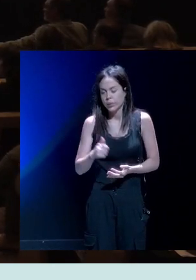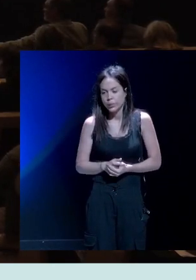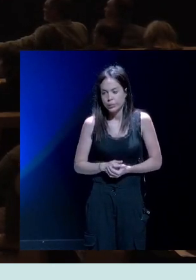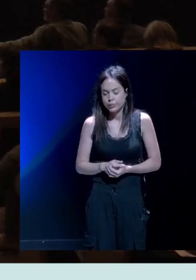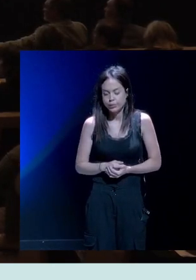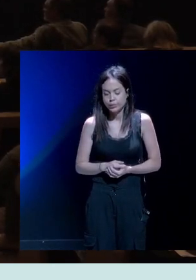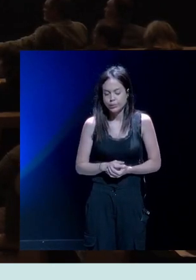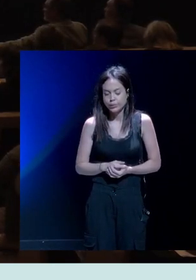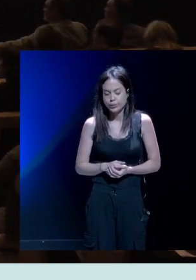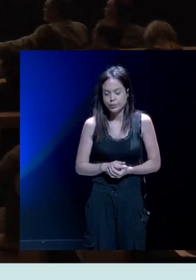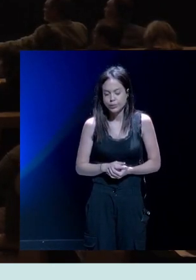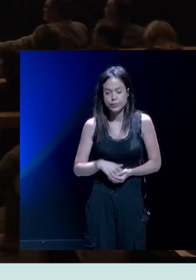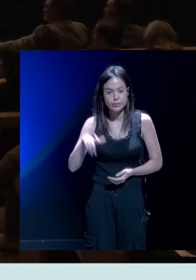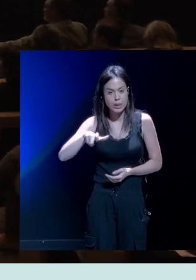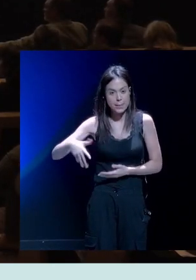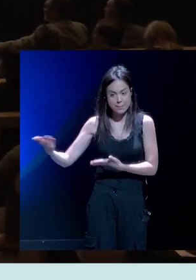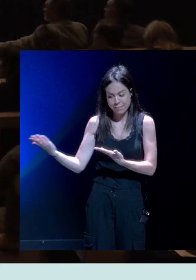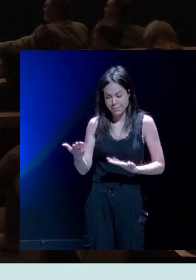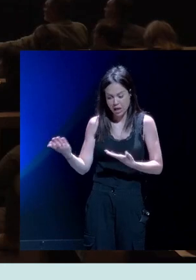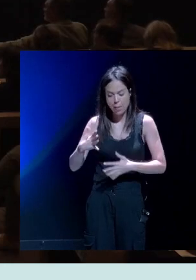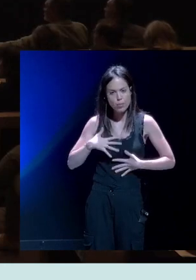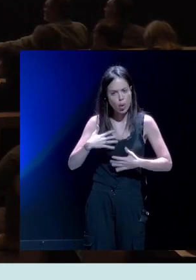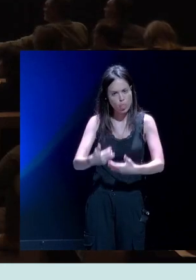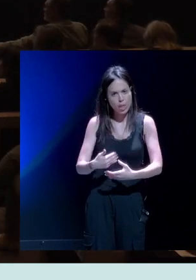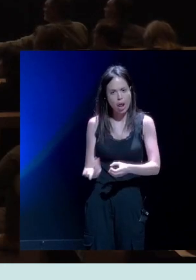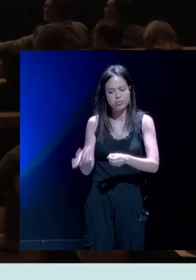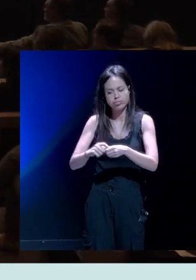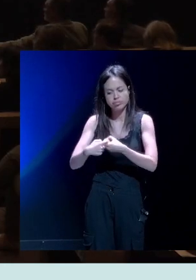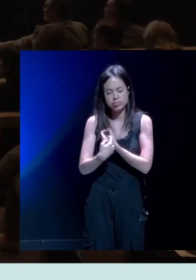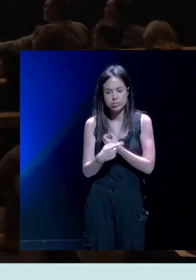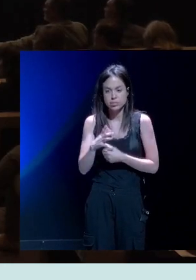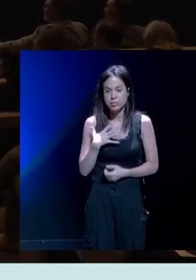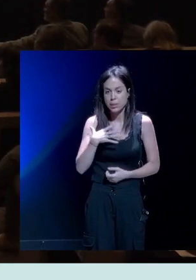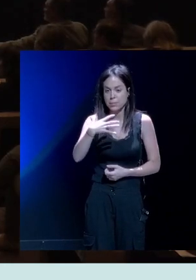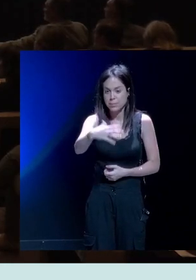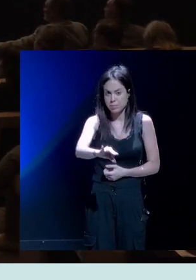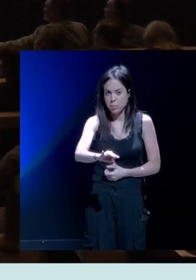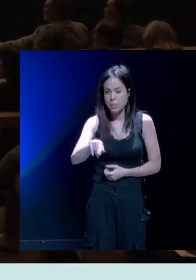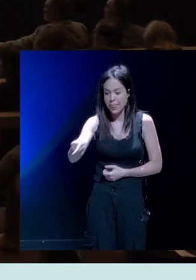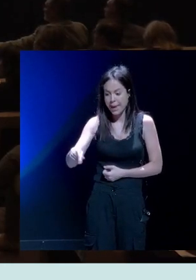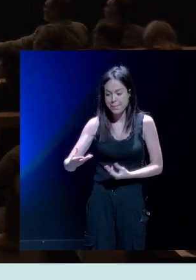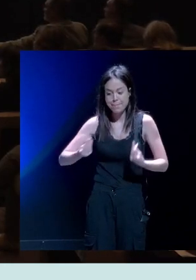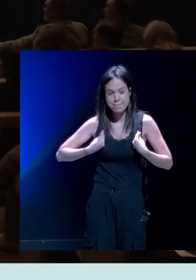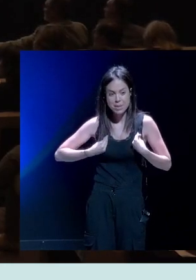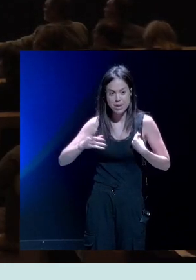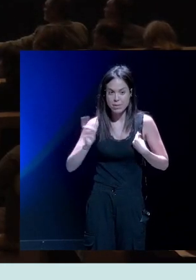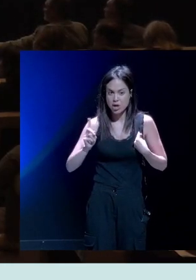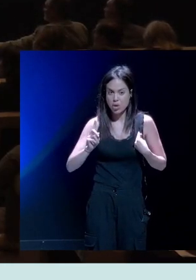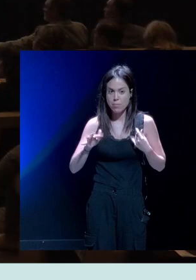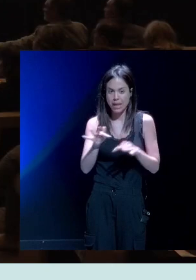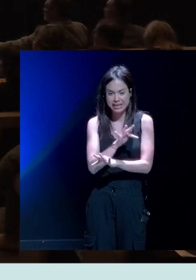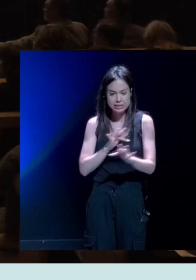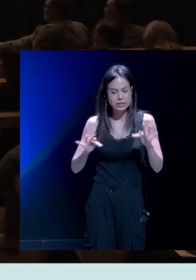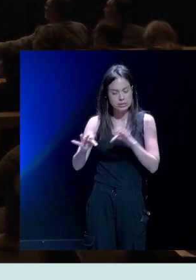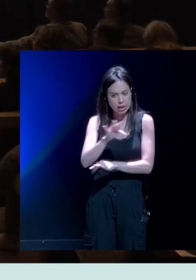acogen a personas, a voluntarias, que no van a vivir necesariamente ahí, pero que hacen relevos